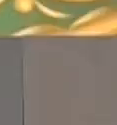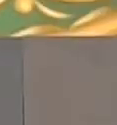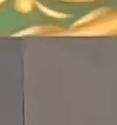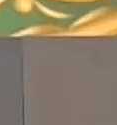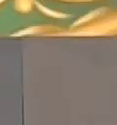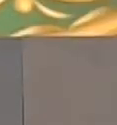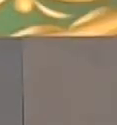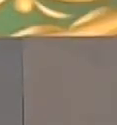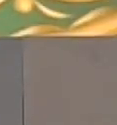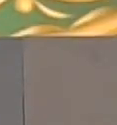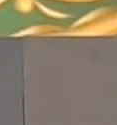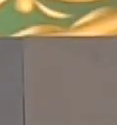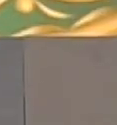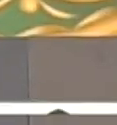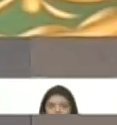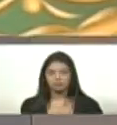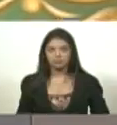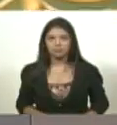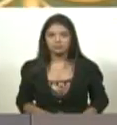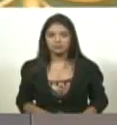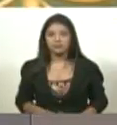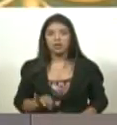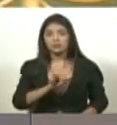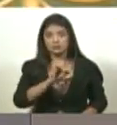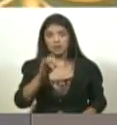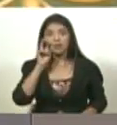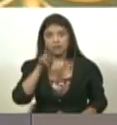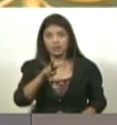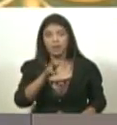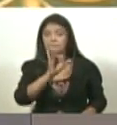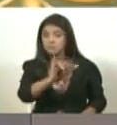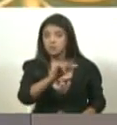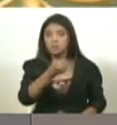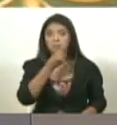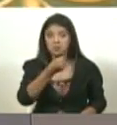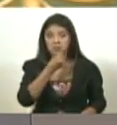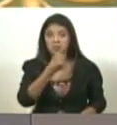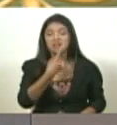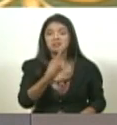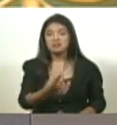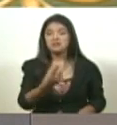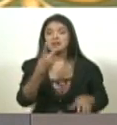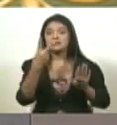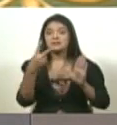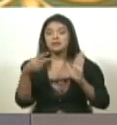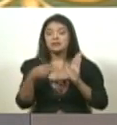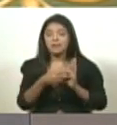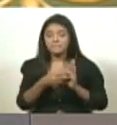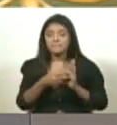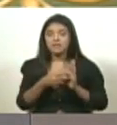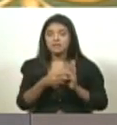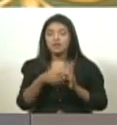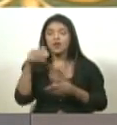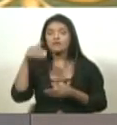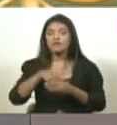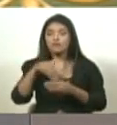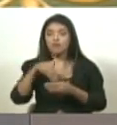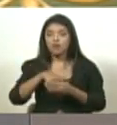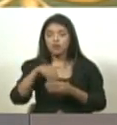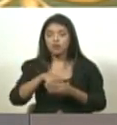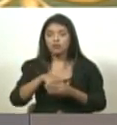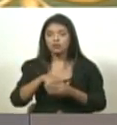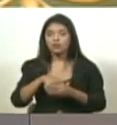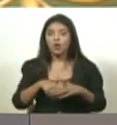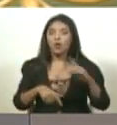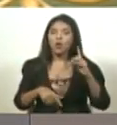de... Ahí está, ahí ustedes lo vieron. El propio periodista dice 7.000 votos a favor del plebiscito, uno